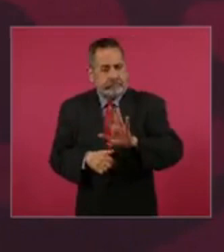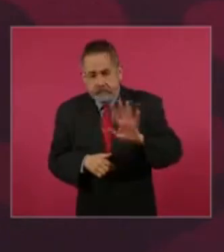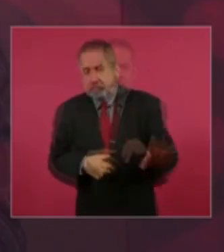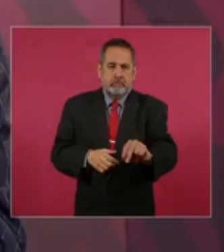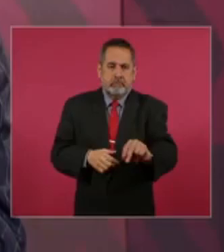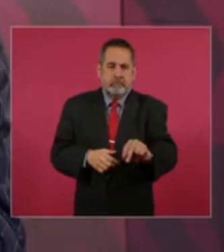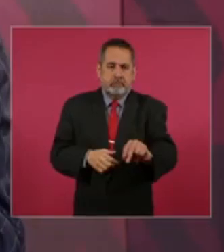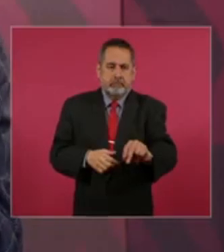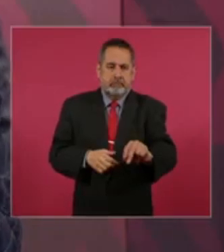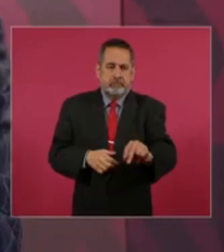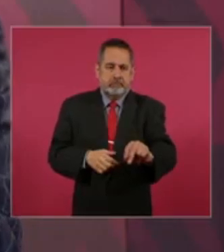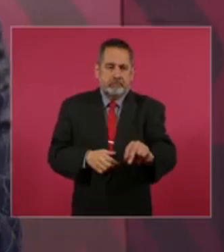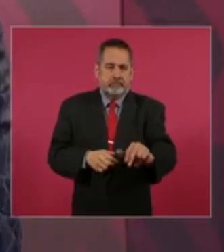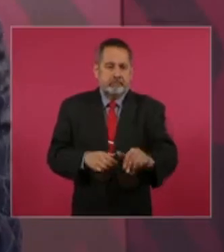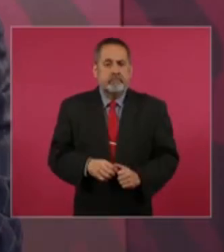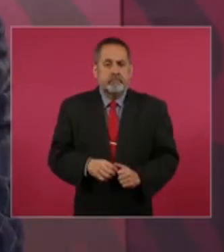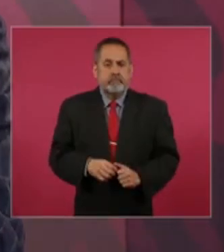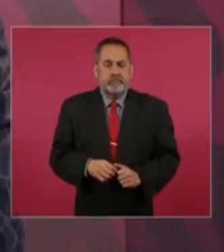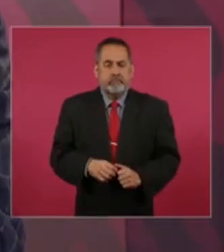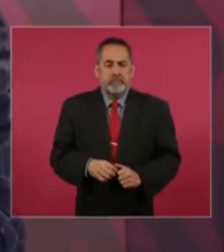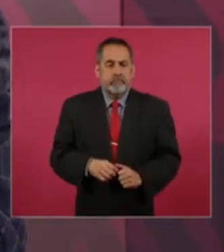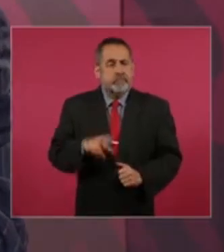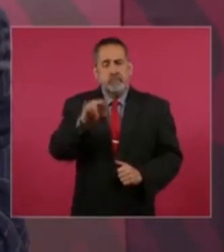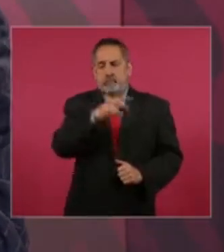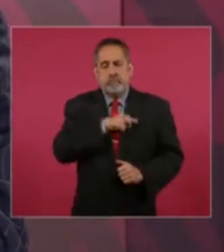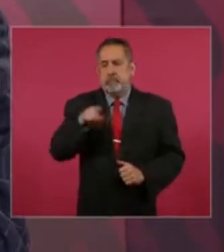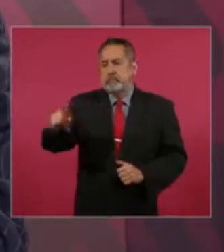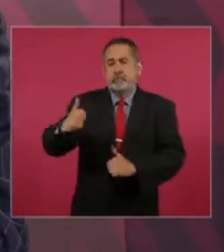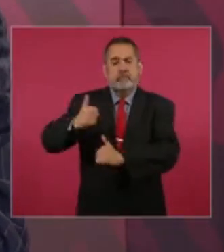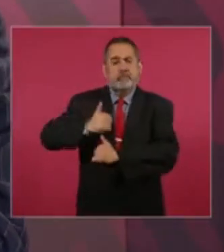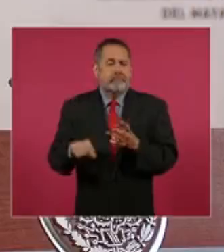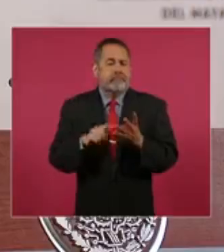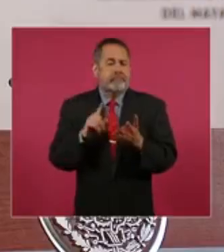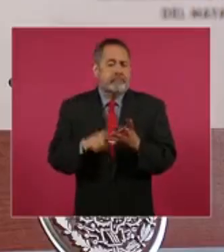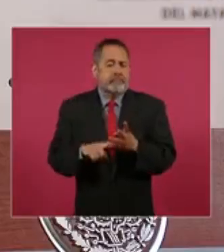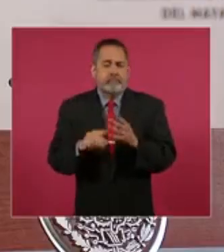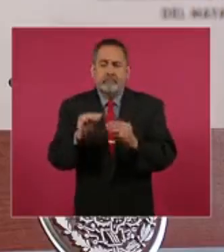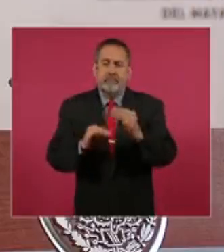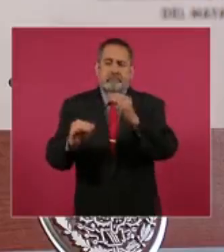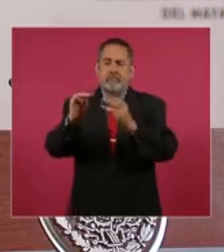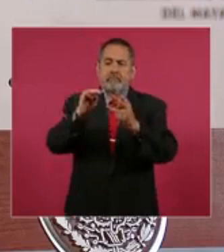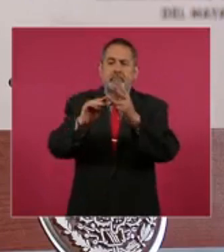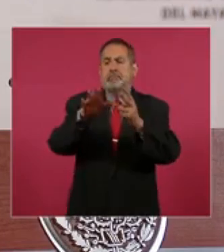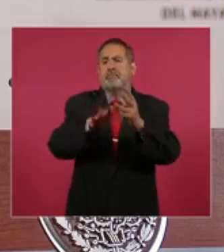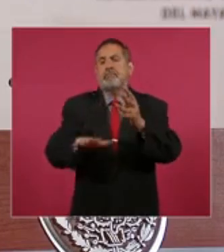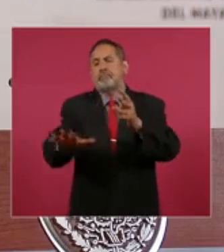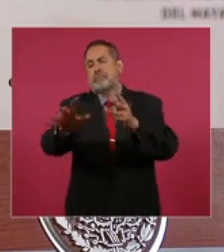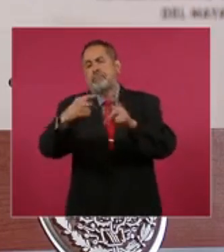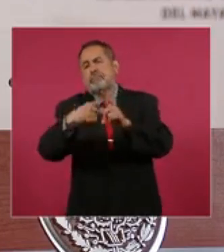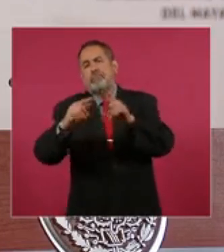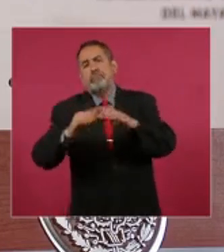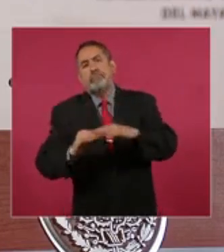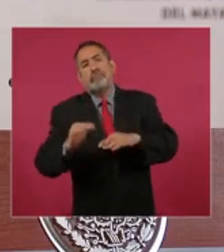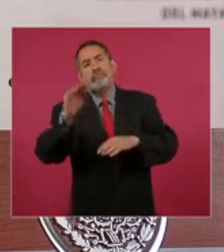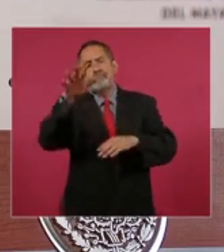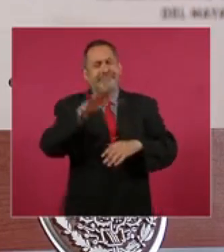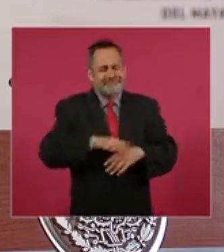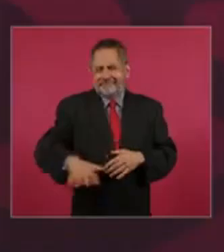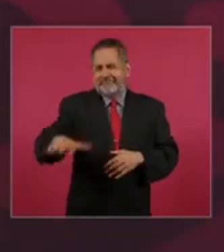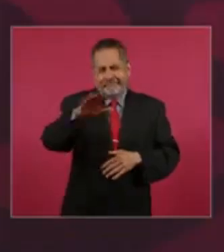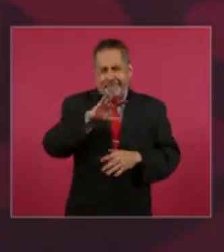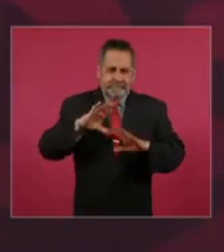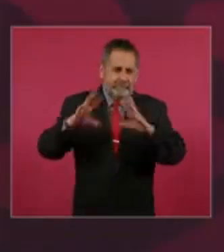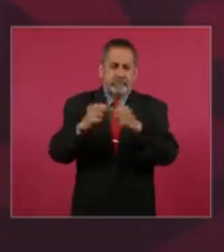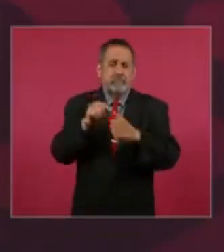olviden que el soldado es pueblo uniformado. El jefe del Ejecutivo Federal destacó la instrucción